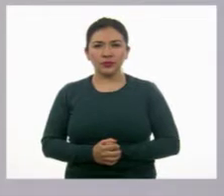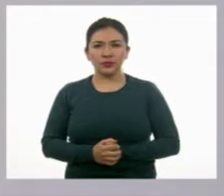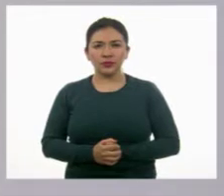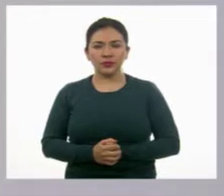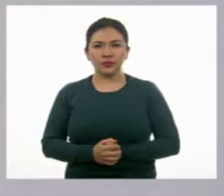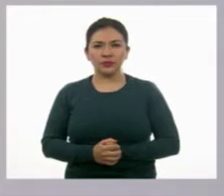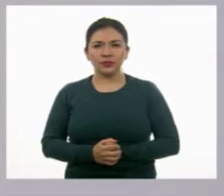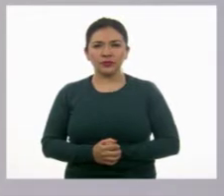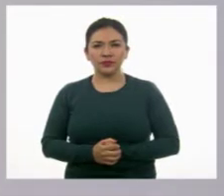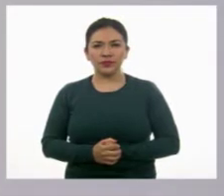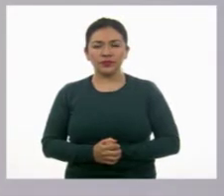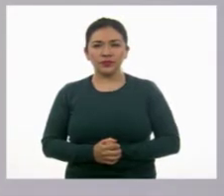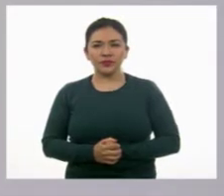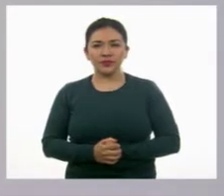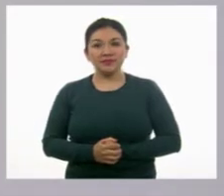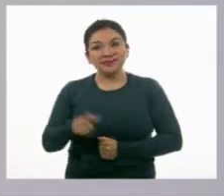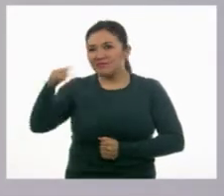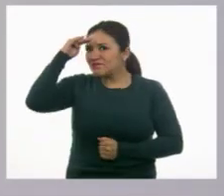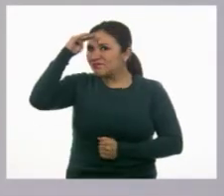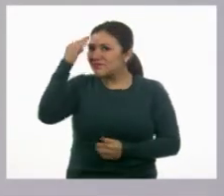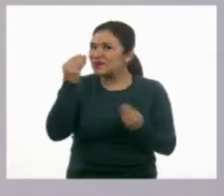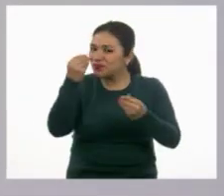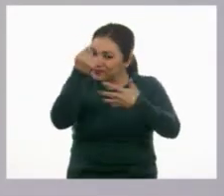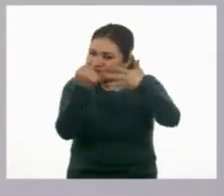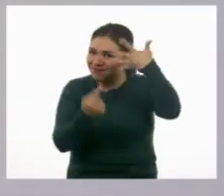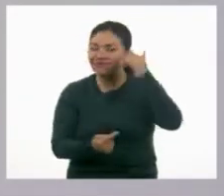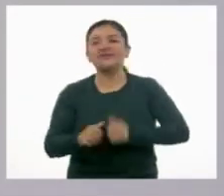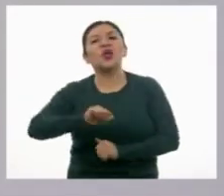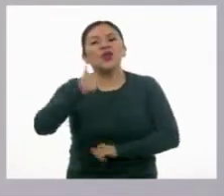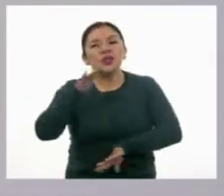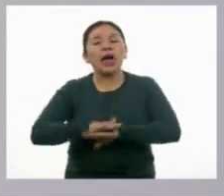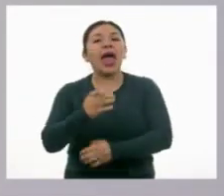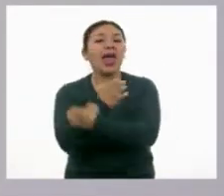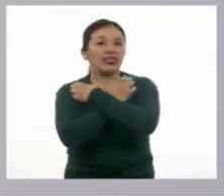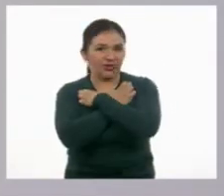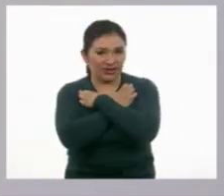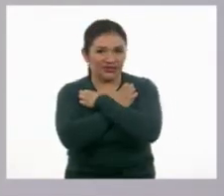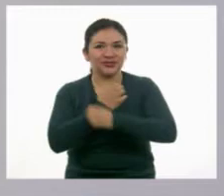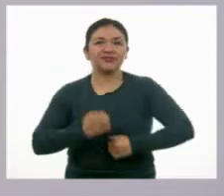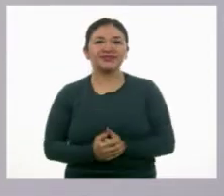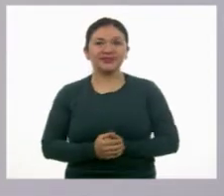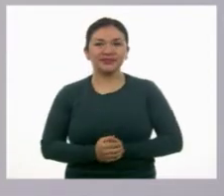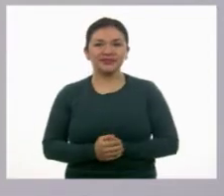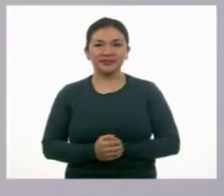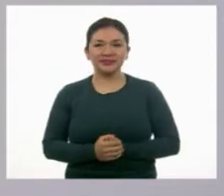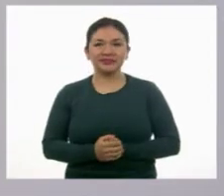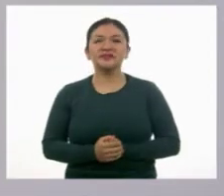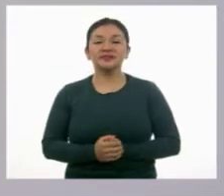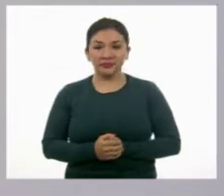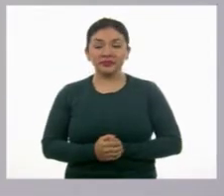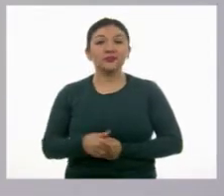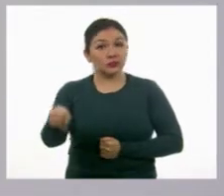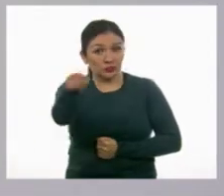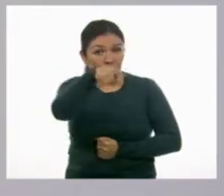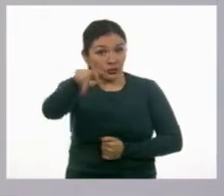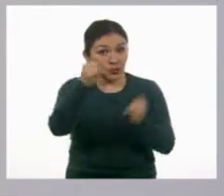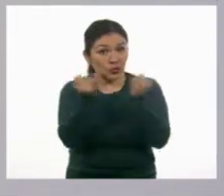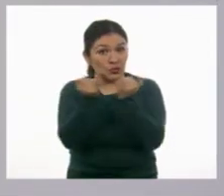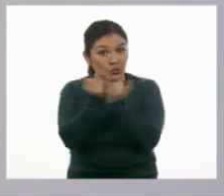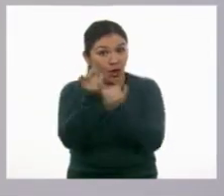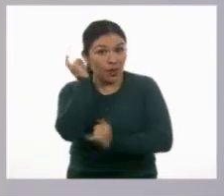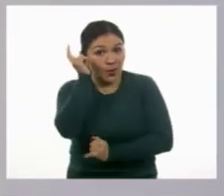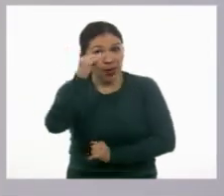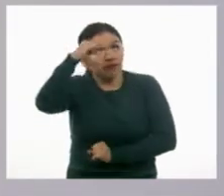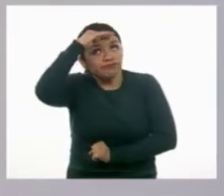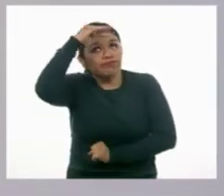Siguiente. Uy, María, pensaste en muchas. Educación. Muy bien. En casa, espero que ustedes